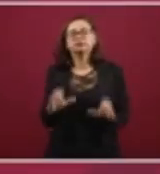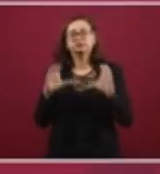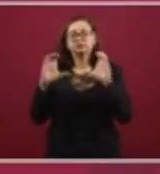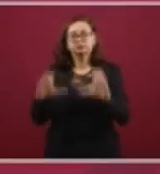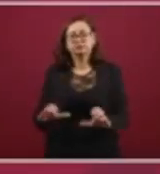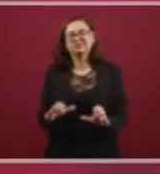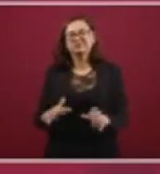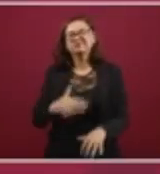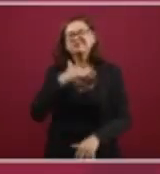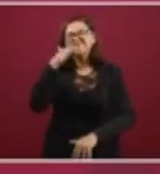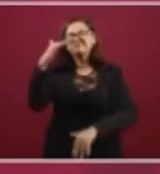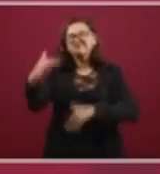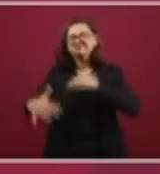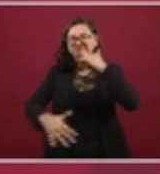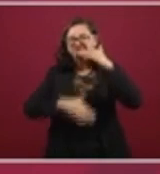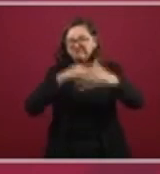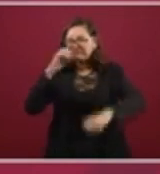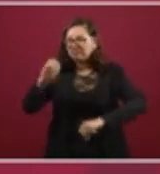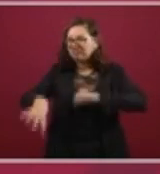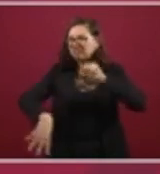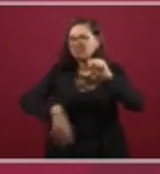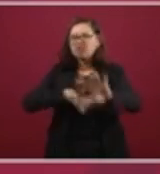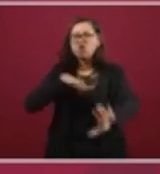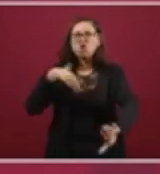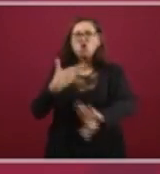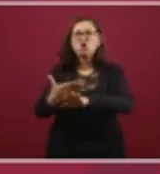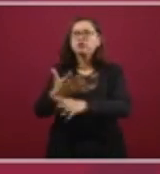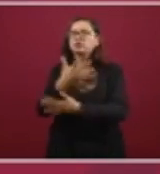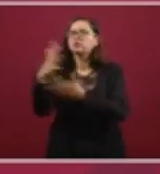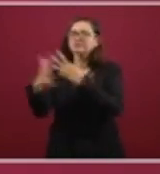no se contamine, que no se destruya el territorio.